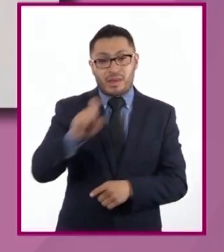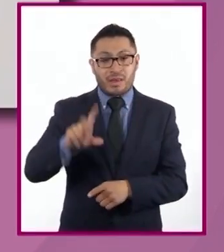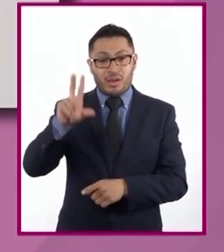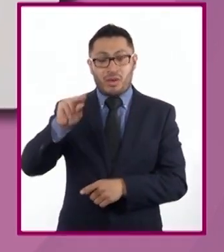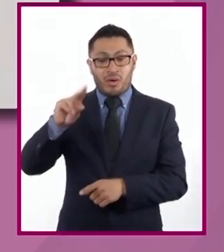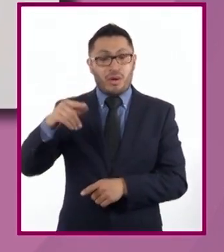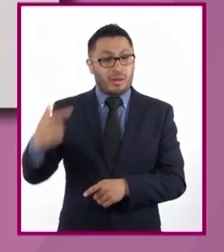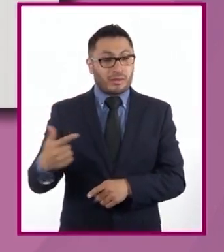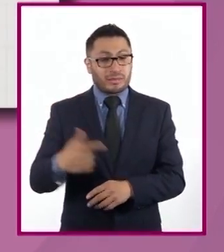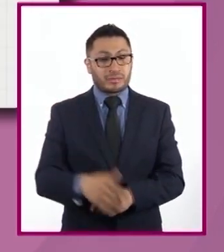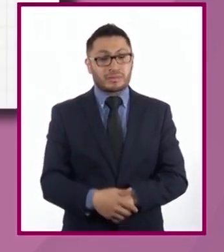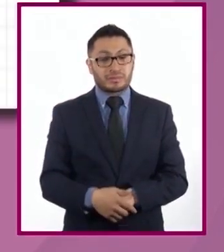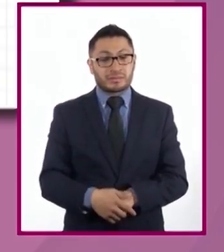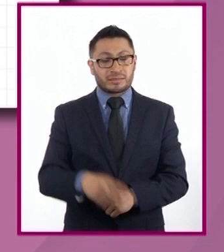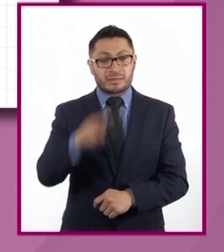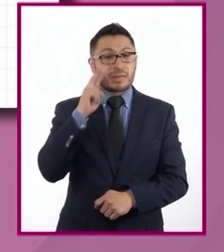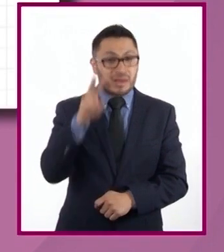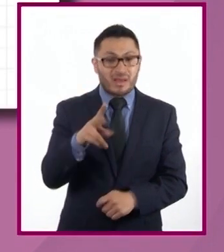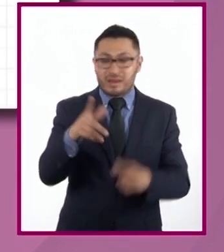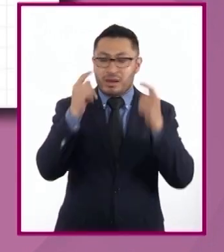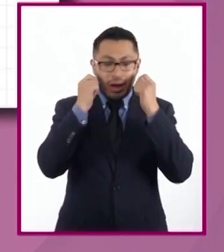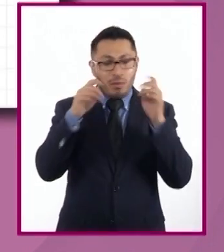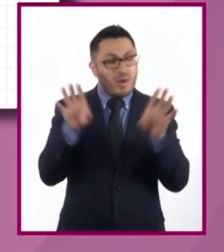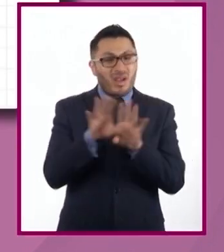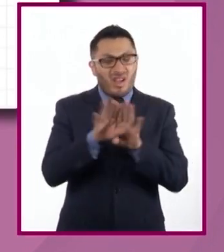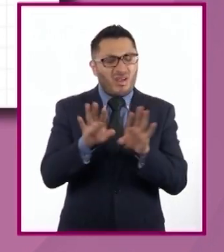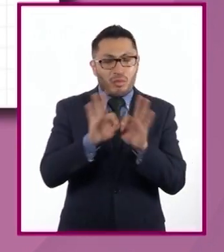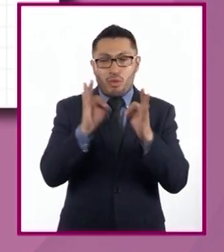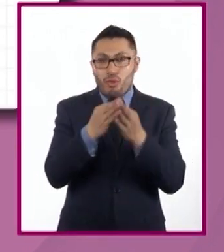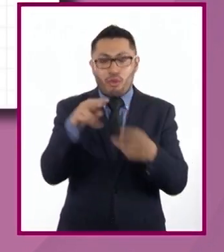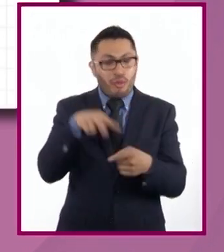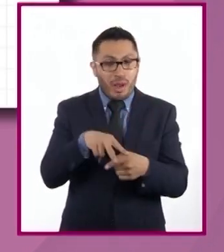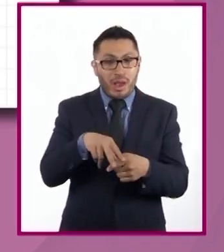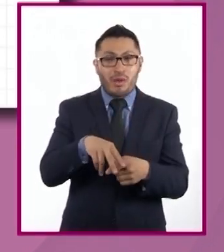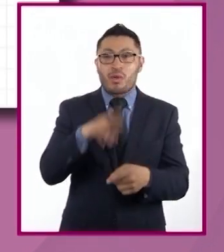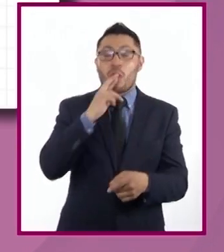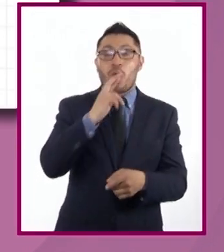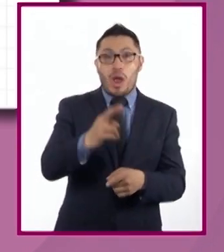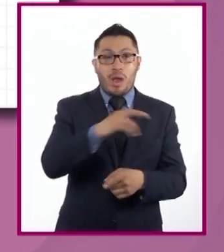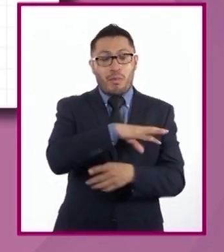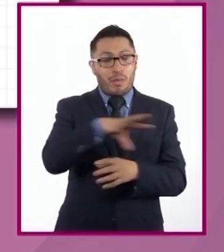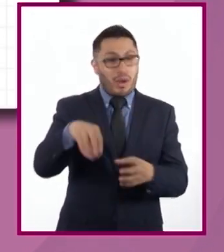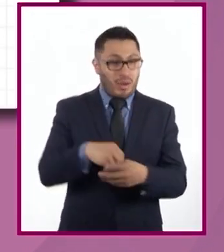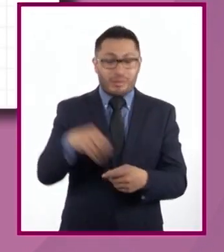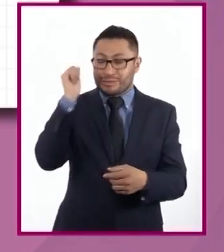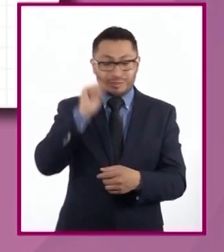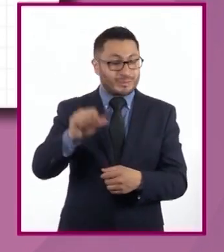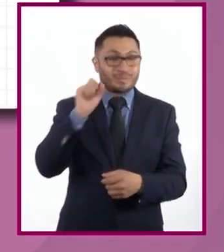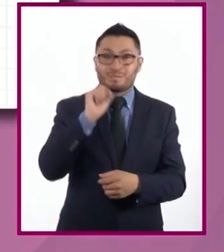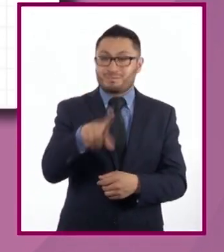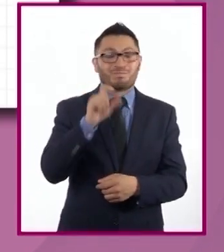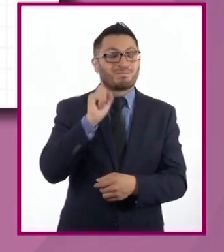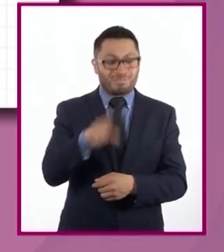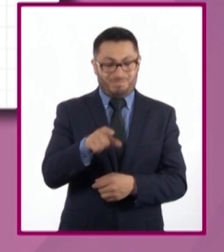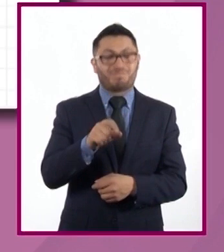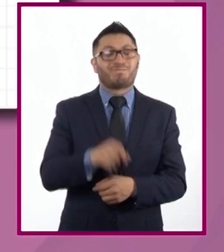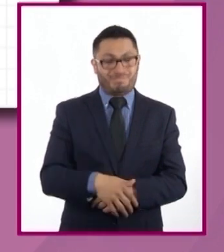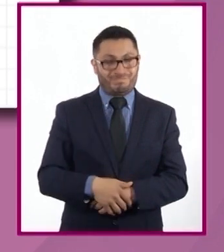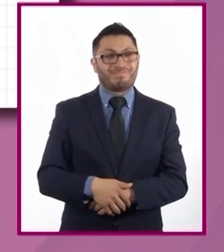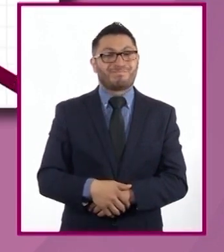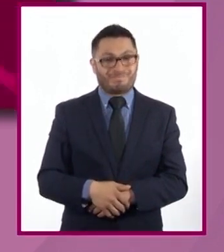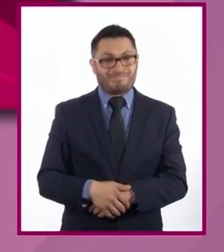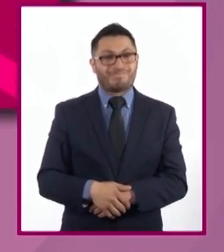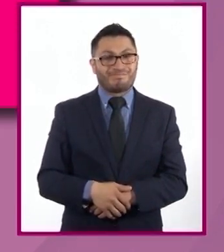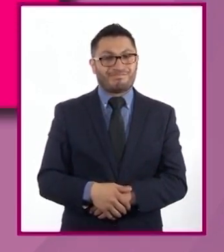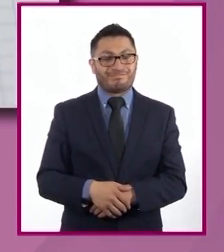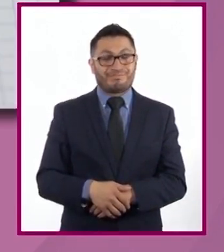grados. Observa que no importa cómo sea el triángulo, el resultado de esta suma siempre será igual.